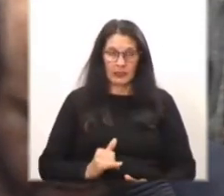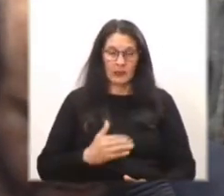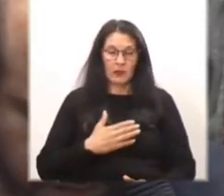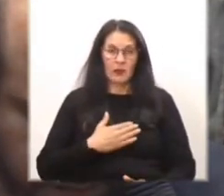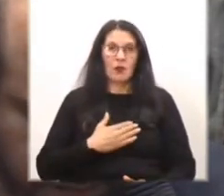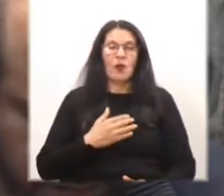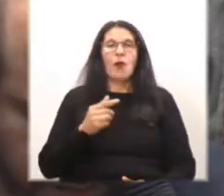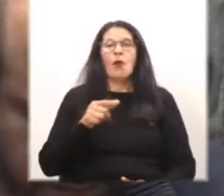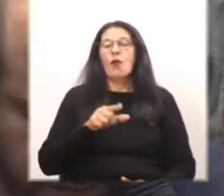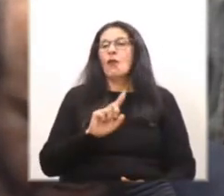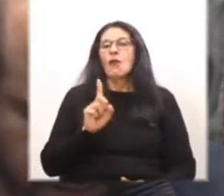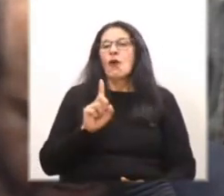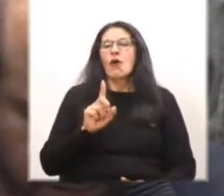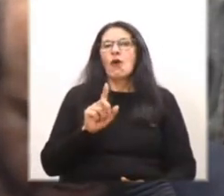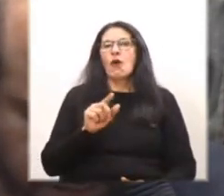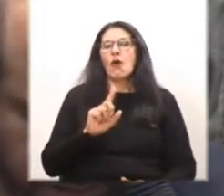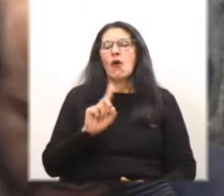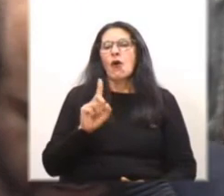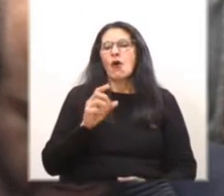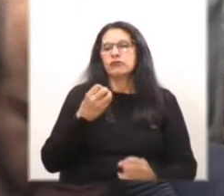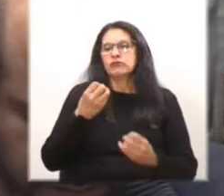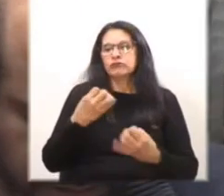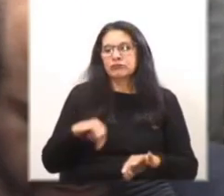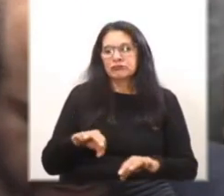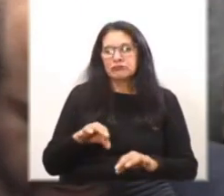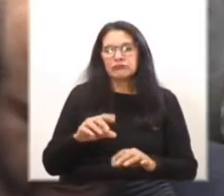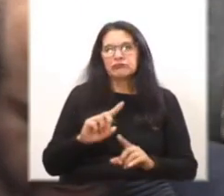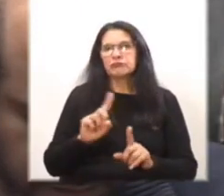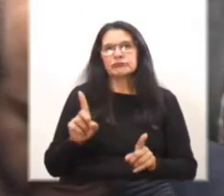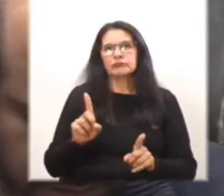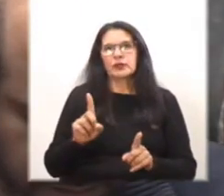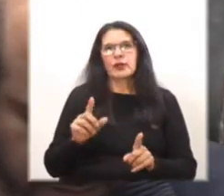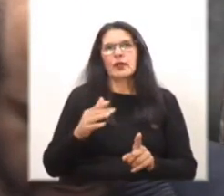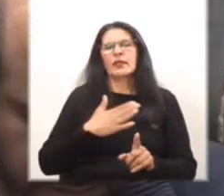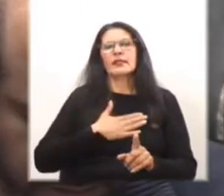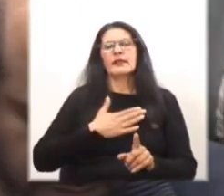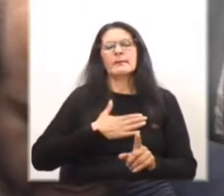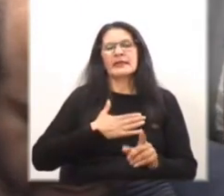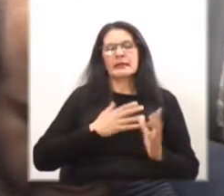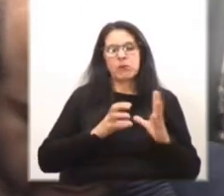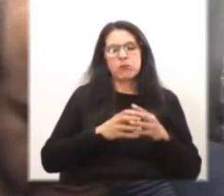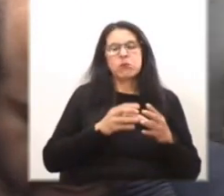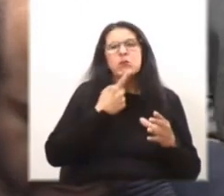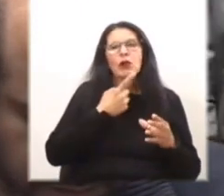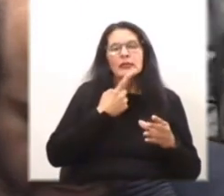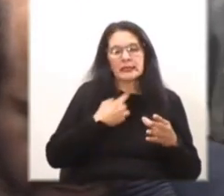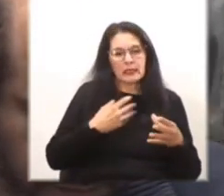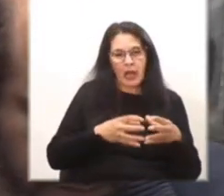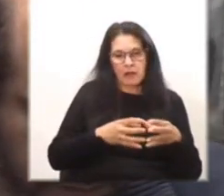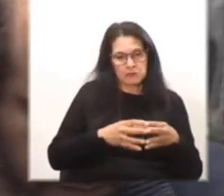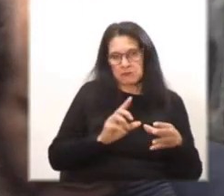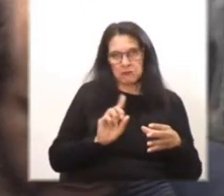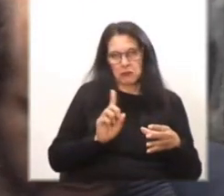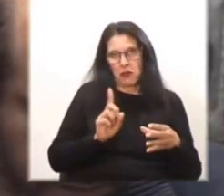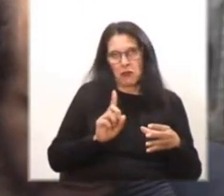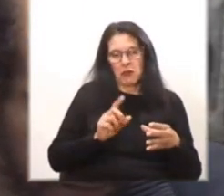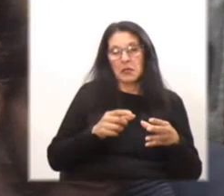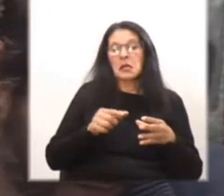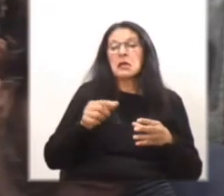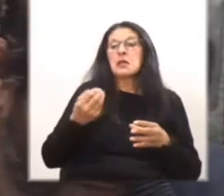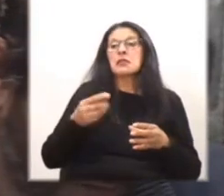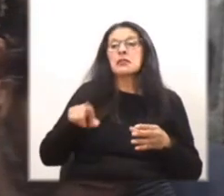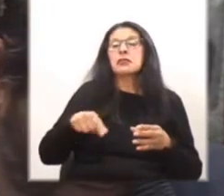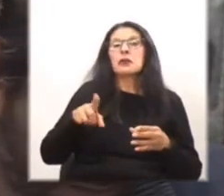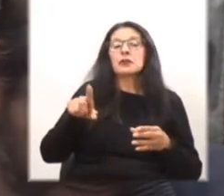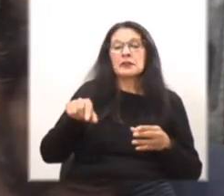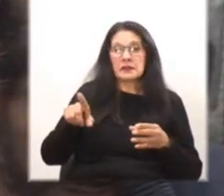no provino de mis filas partidarias. Provino de